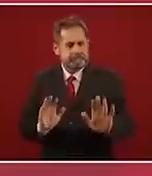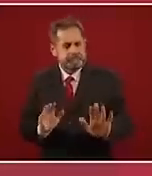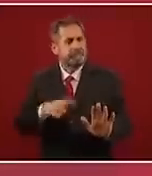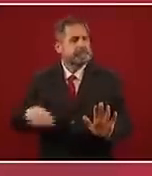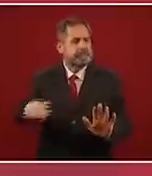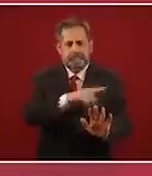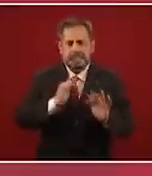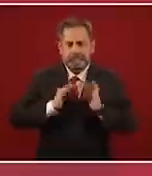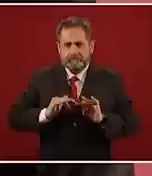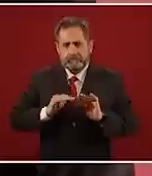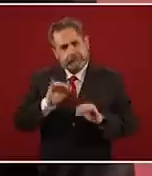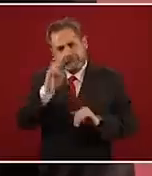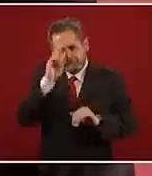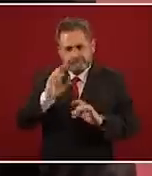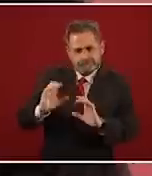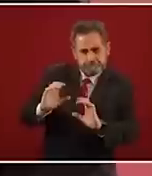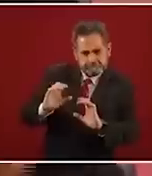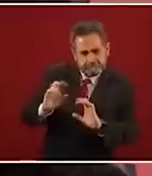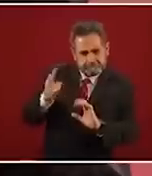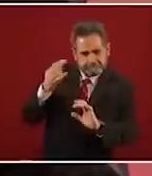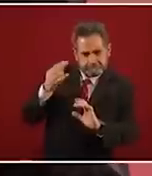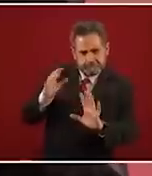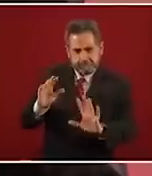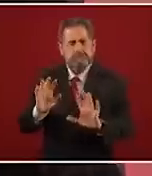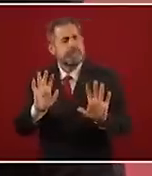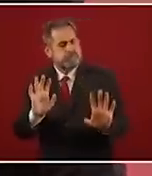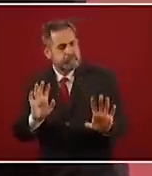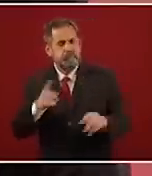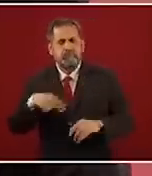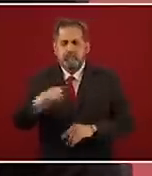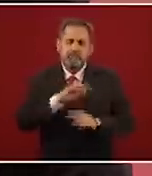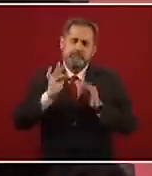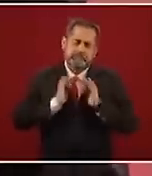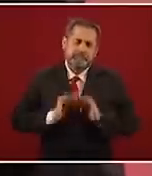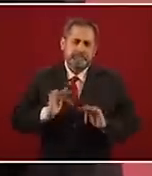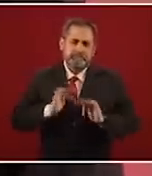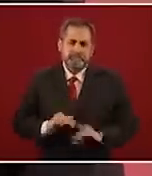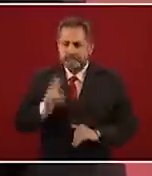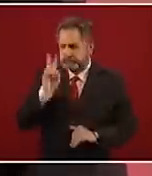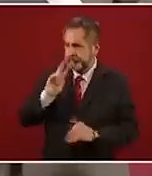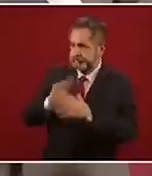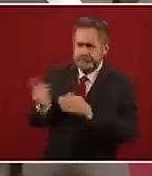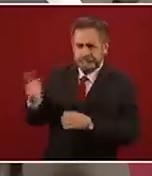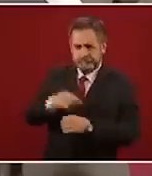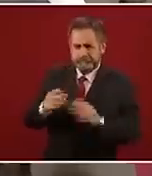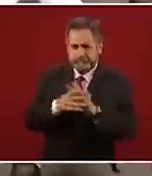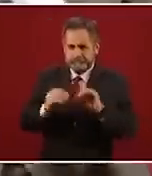tranquilos, desde luego atentos, pero tranquilos. A ver si el doctor nos